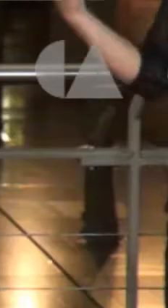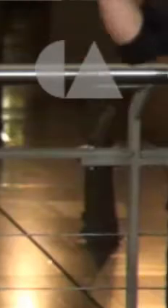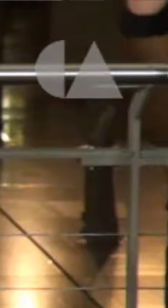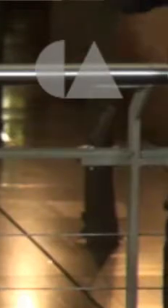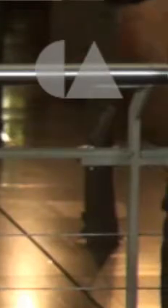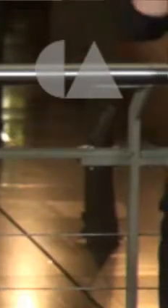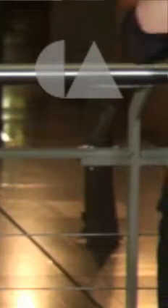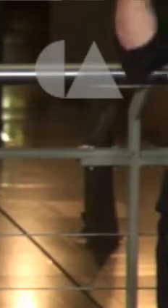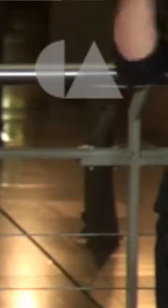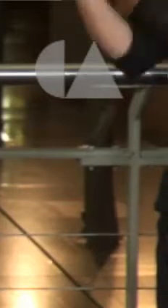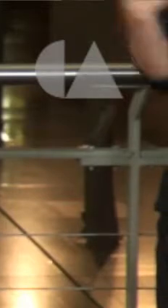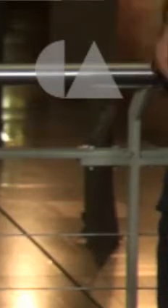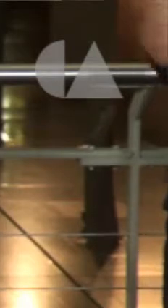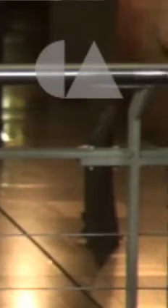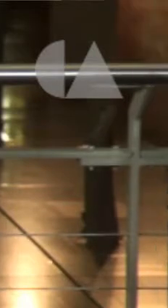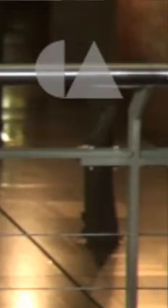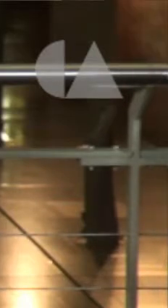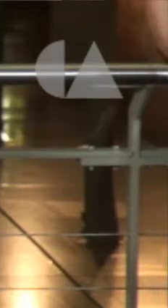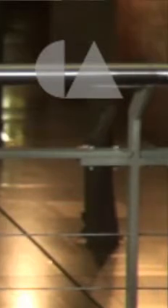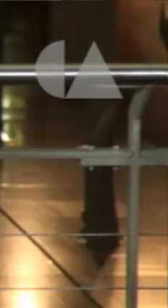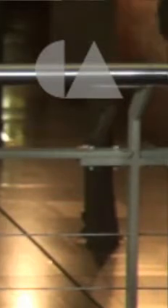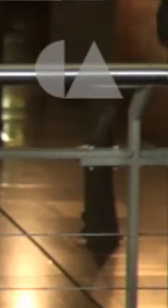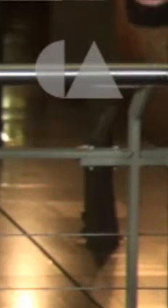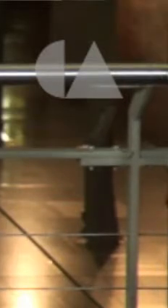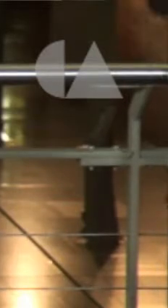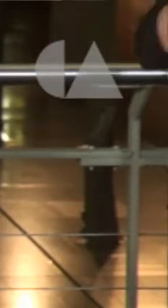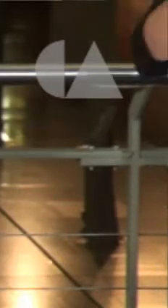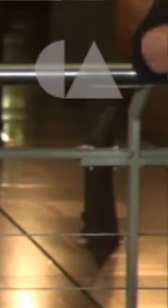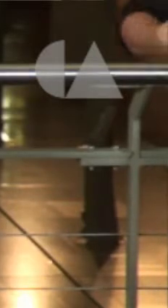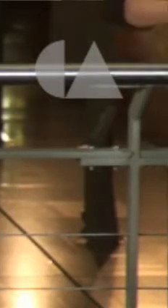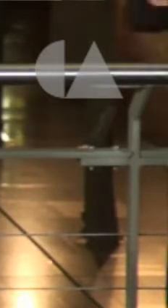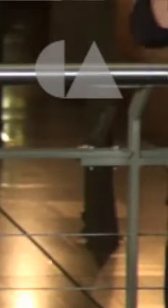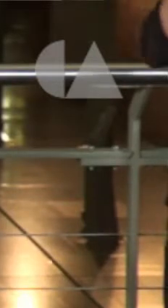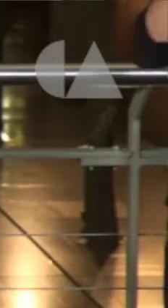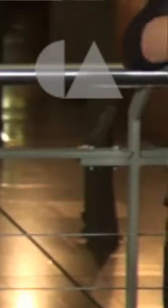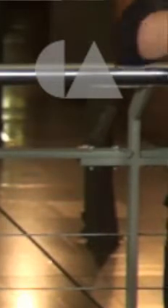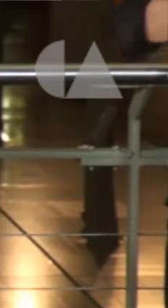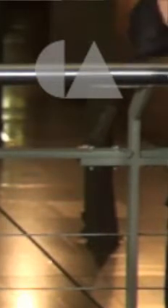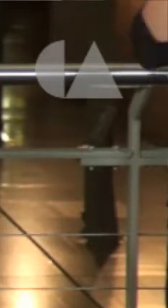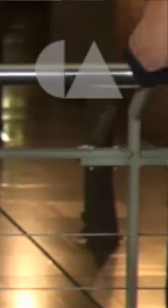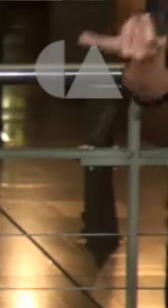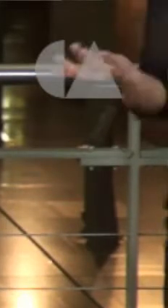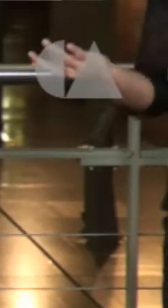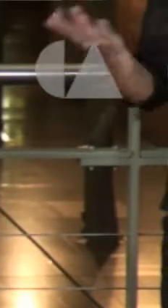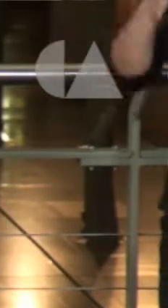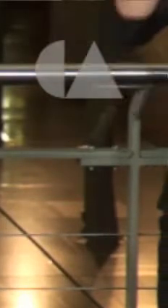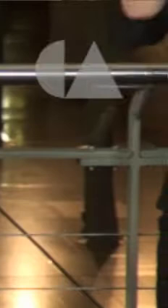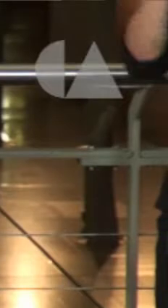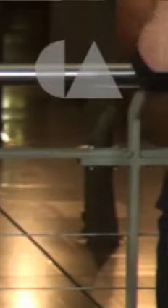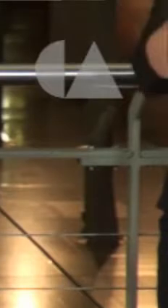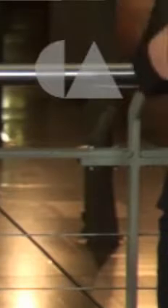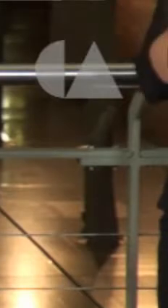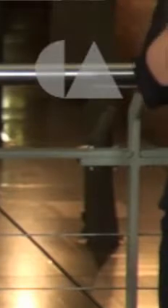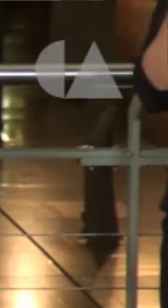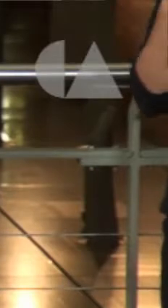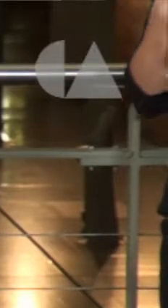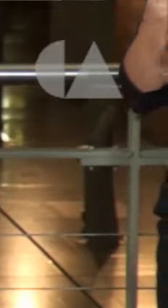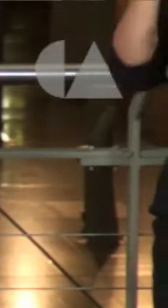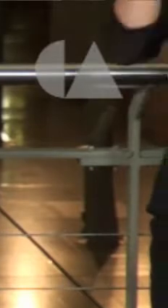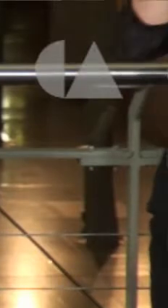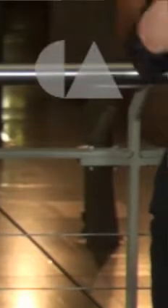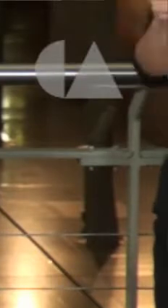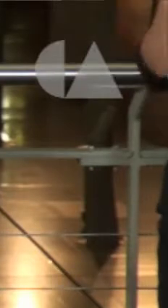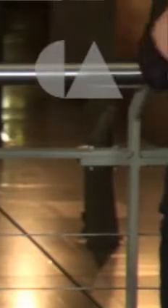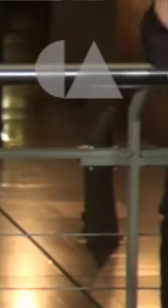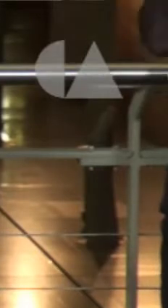cometemos muchos errores y está bueno cometer errores todos hacemos cosas que quizás nos avergonzamos